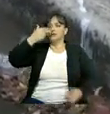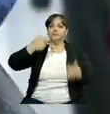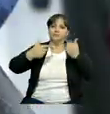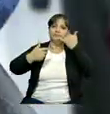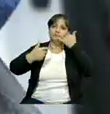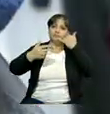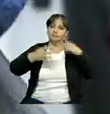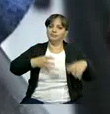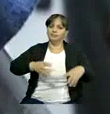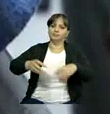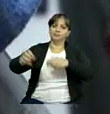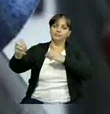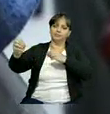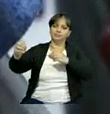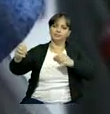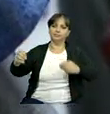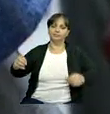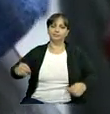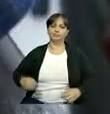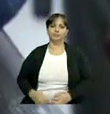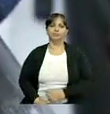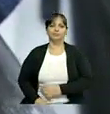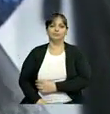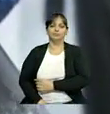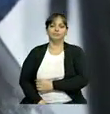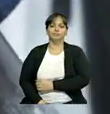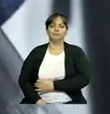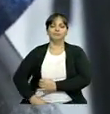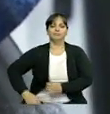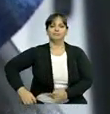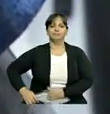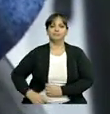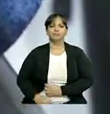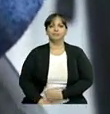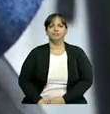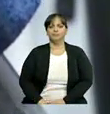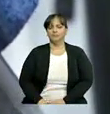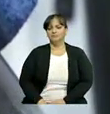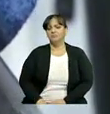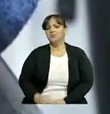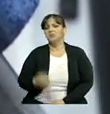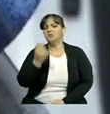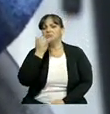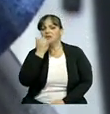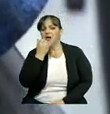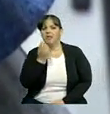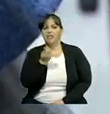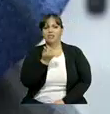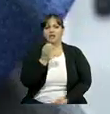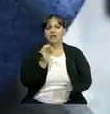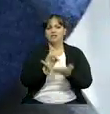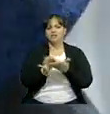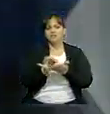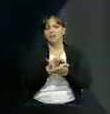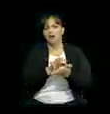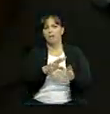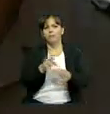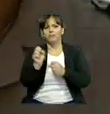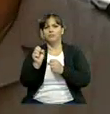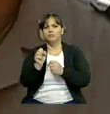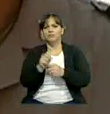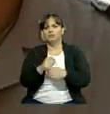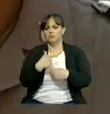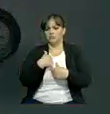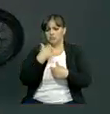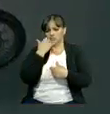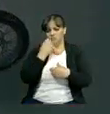estos delincuentes están dispuestos a todo a que por un celular por monedas por por lo que sea te pueden matar dos